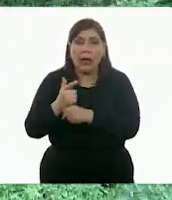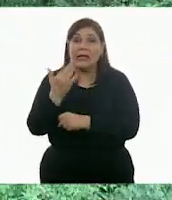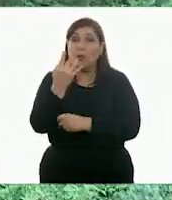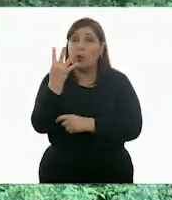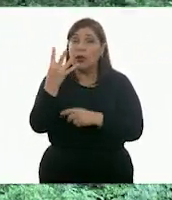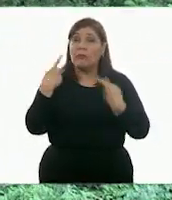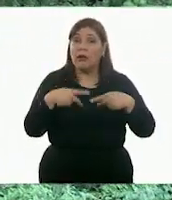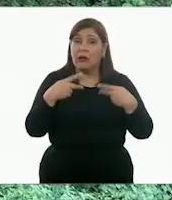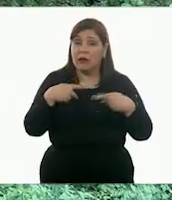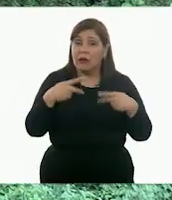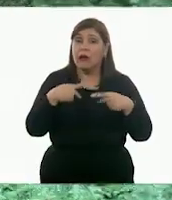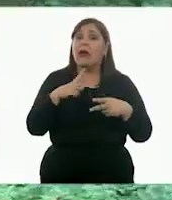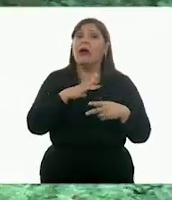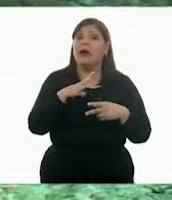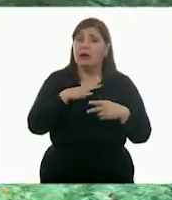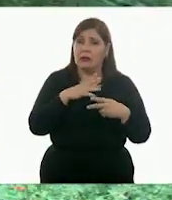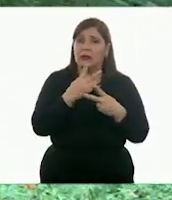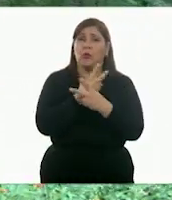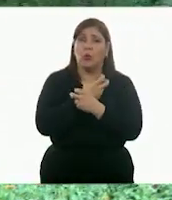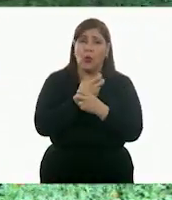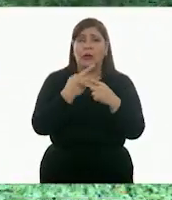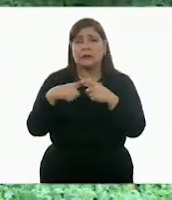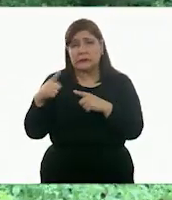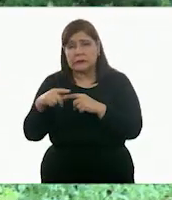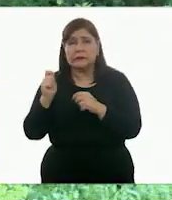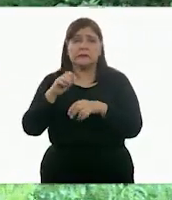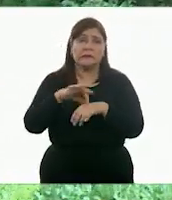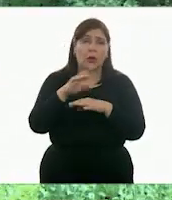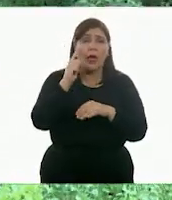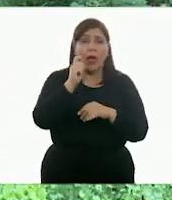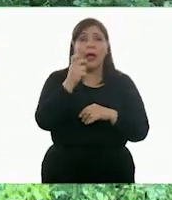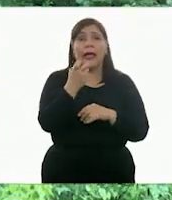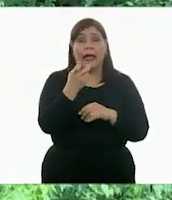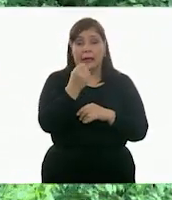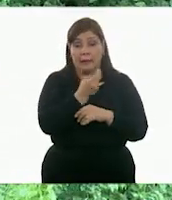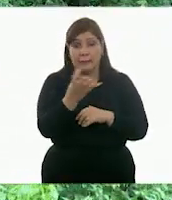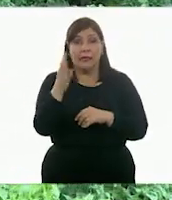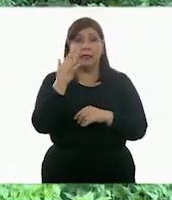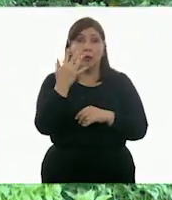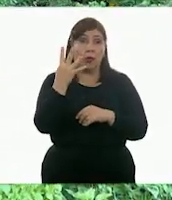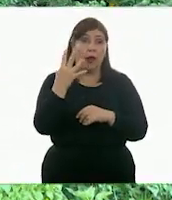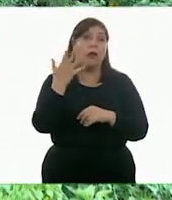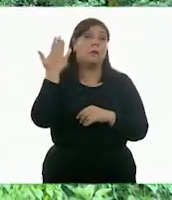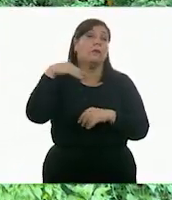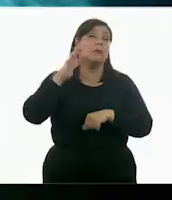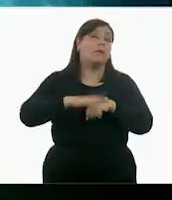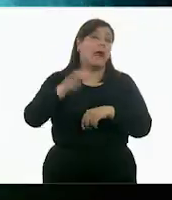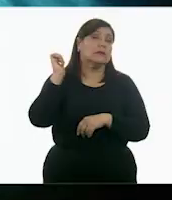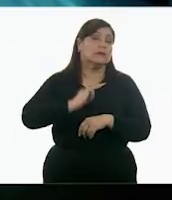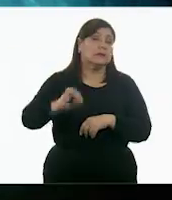personas, considerados los habitantes más antiguos del Valle de México.